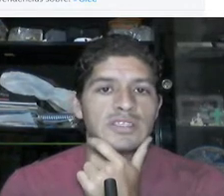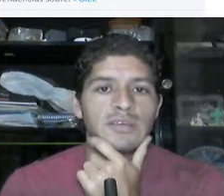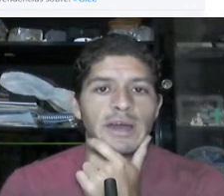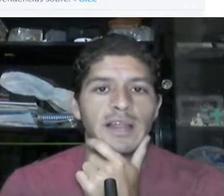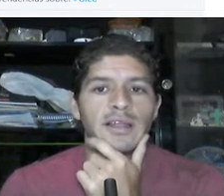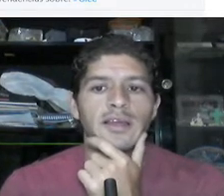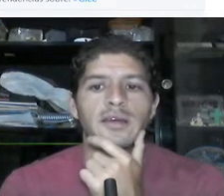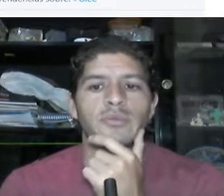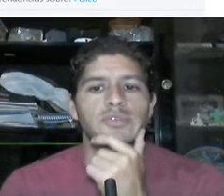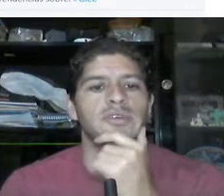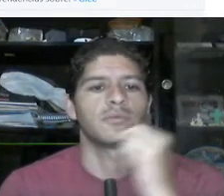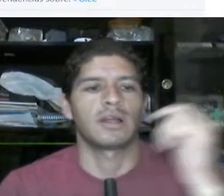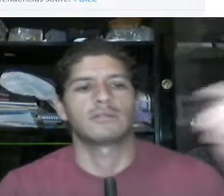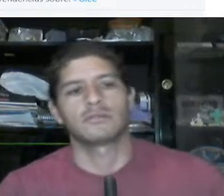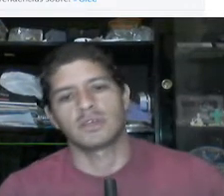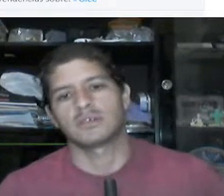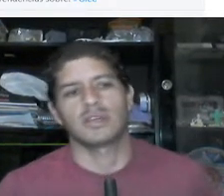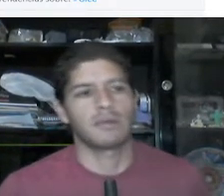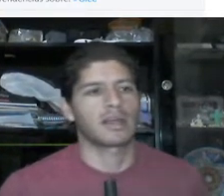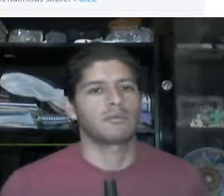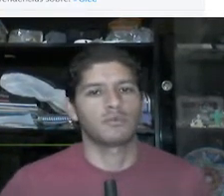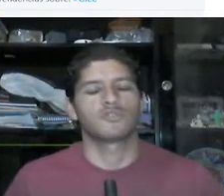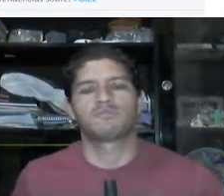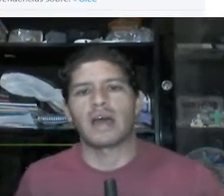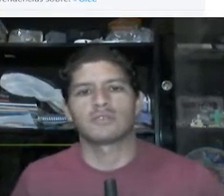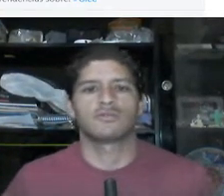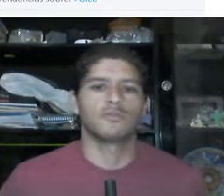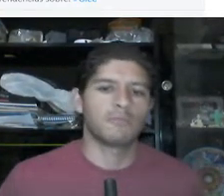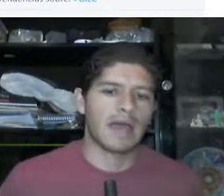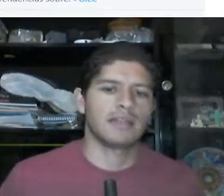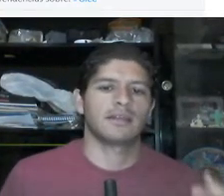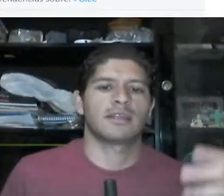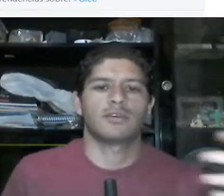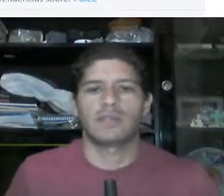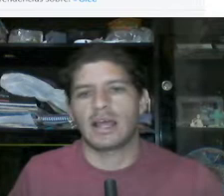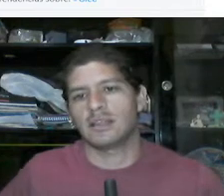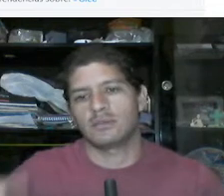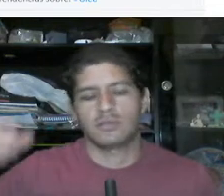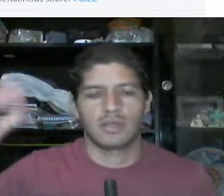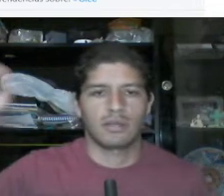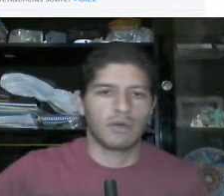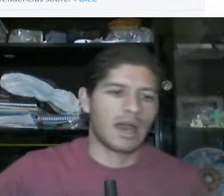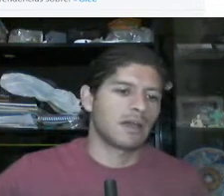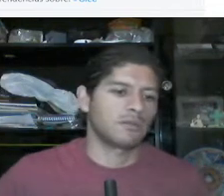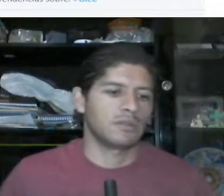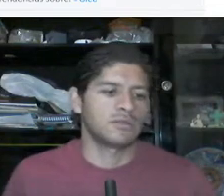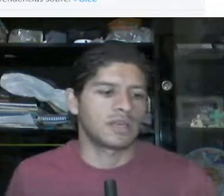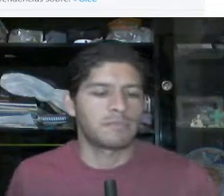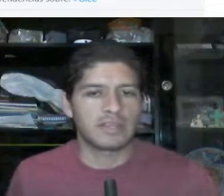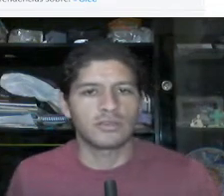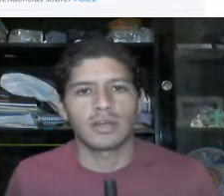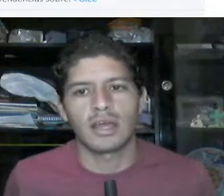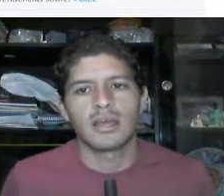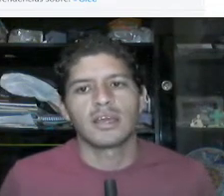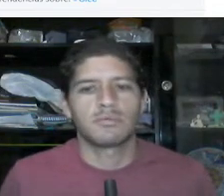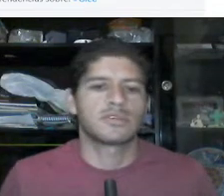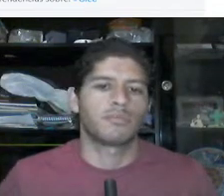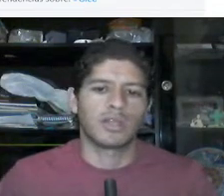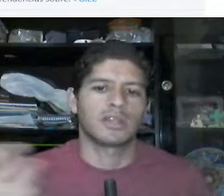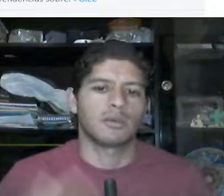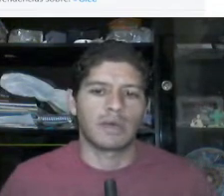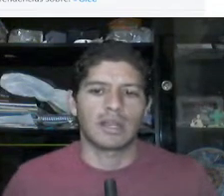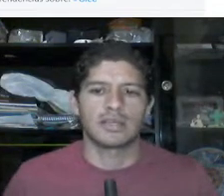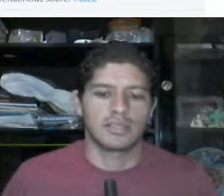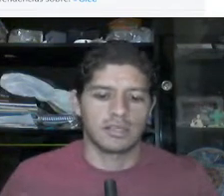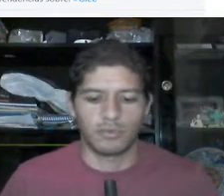un festival, pues igual, ¿no? Se lleva a cabo unos pasos y un baile regional de no sé qué lugar o de no sé qué persona y pues se